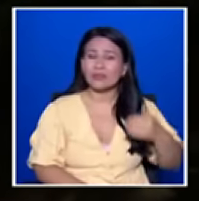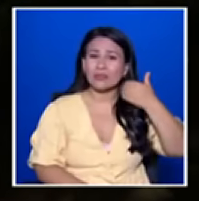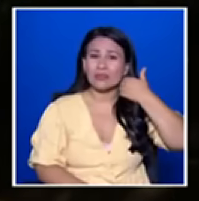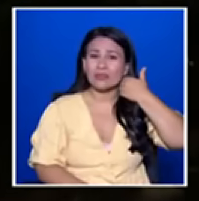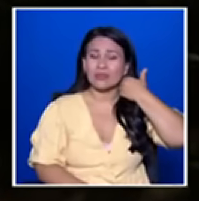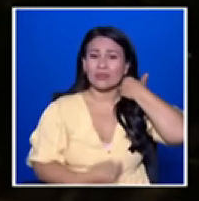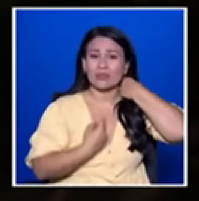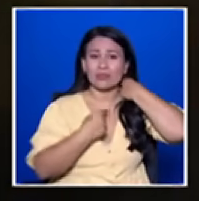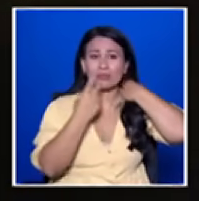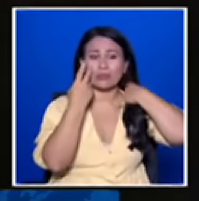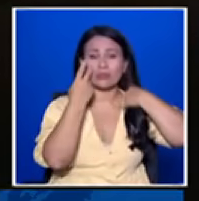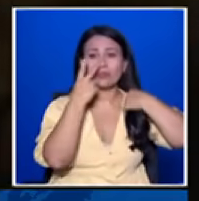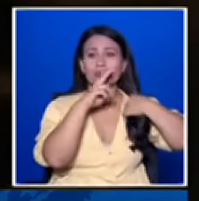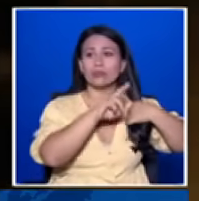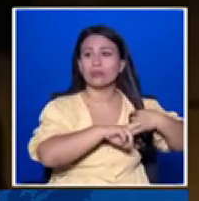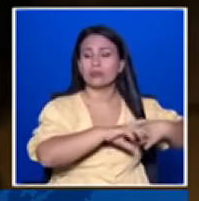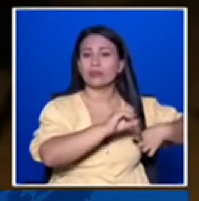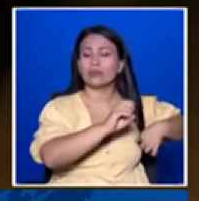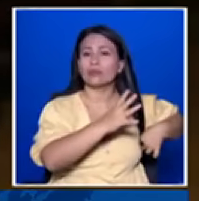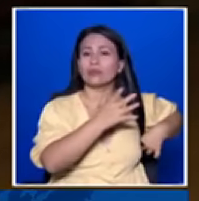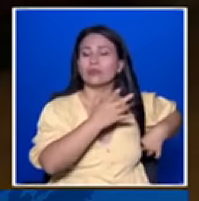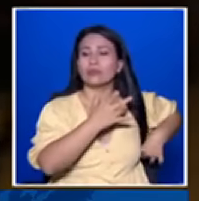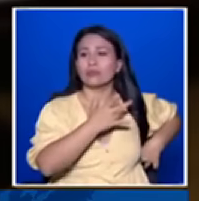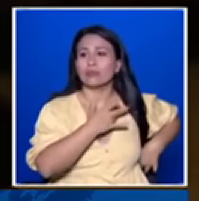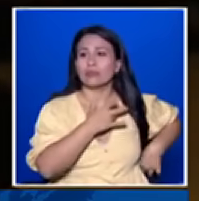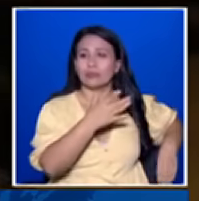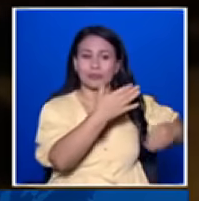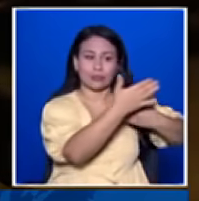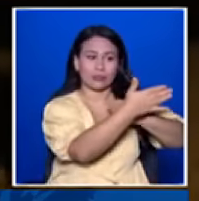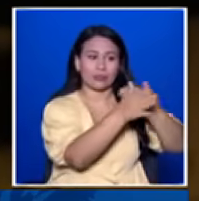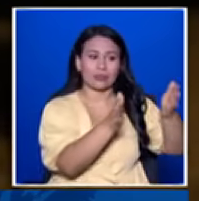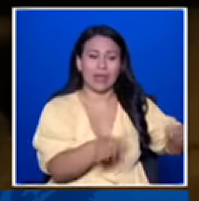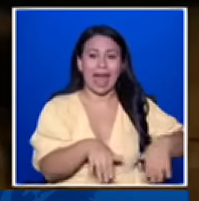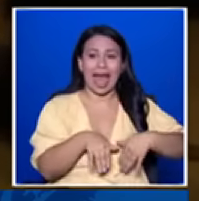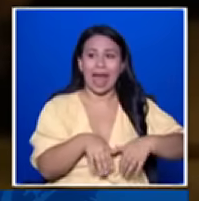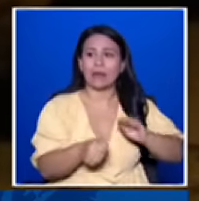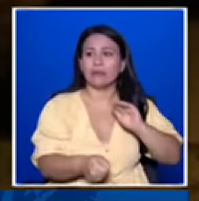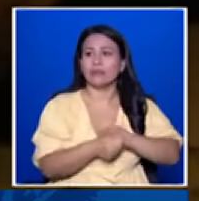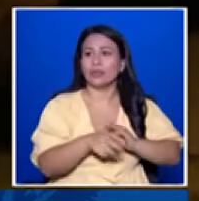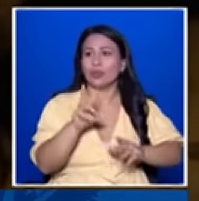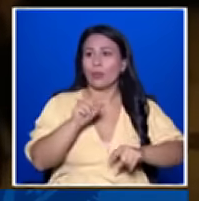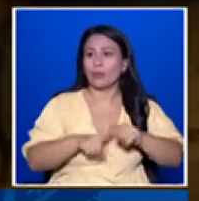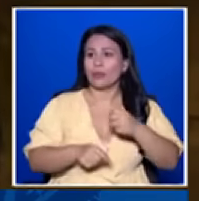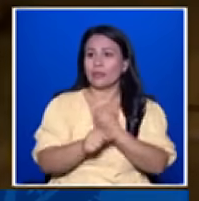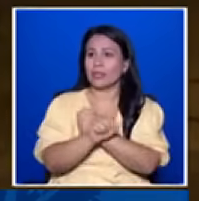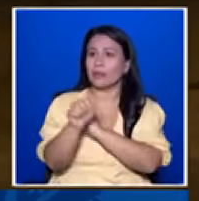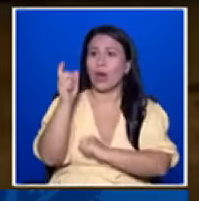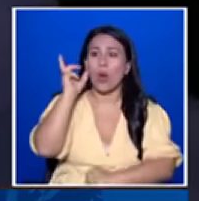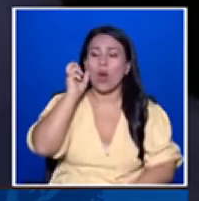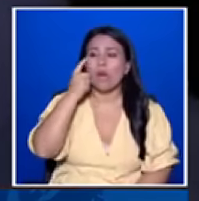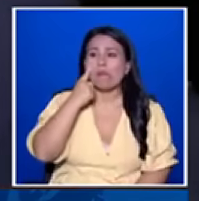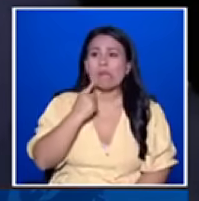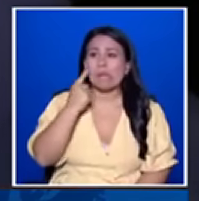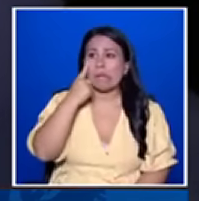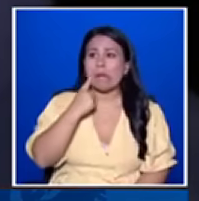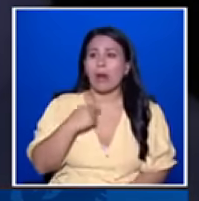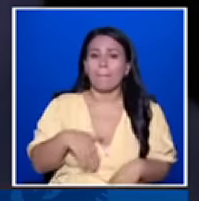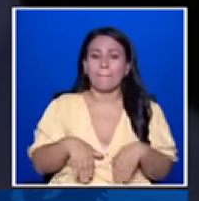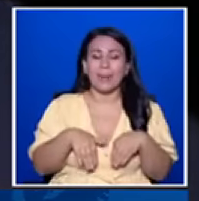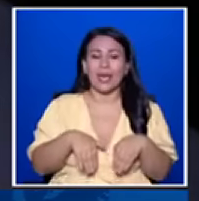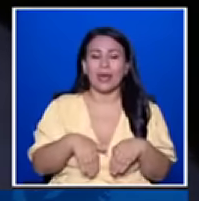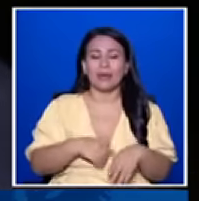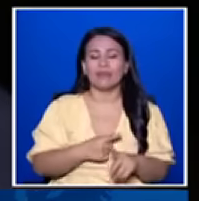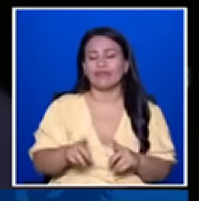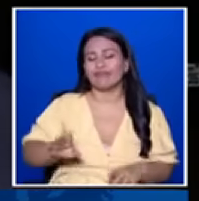viviendas incendiadas habían mascotas encerradas que no pudieron ser rescatadas. Un poco de perritos que yo escuché que chillaban los perritos, pero